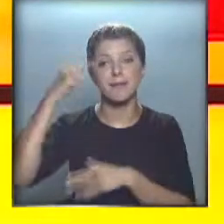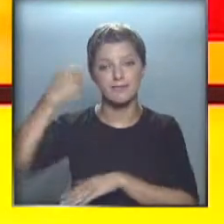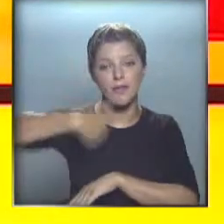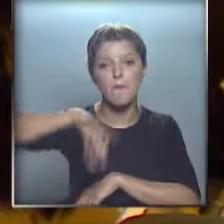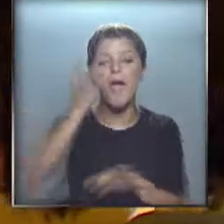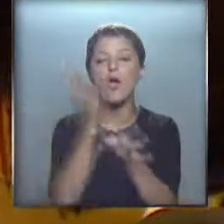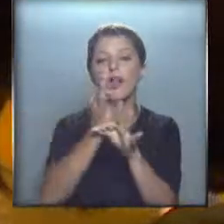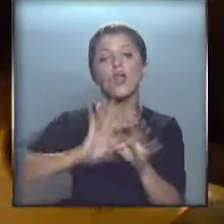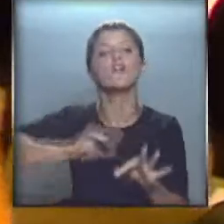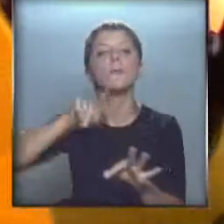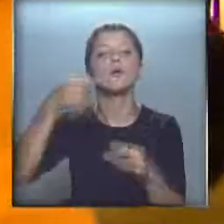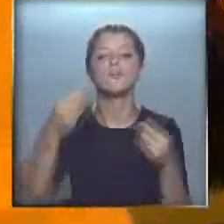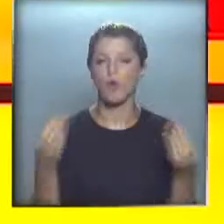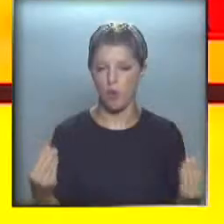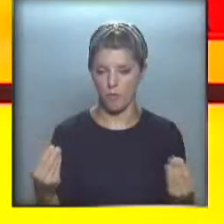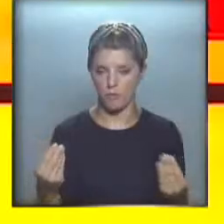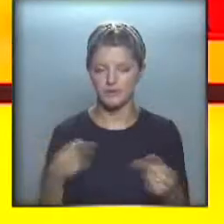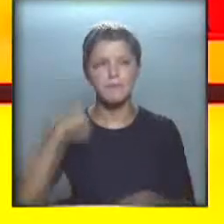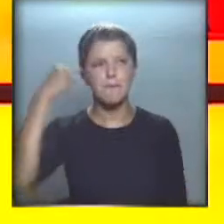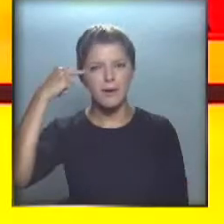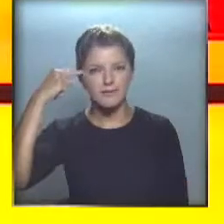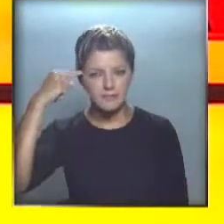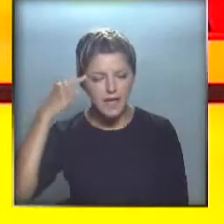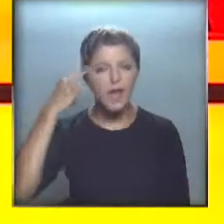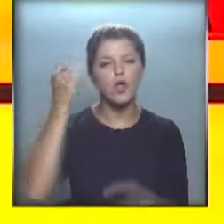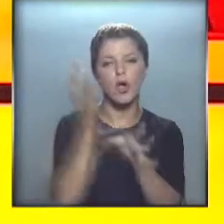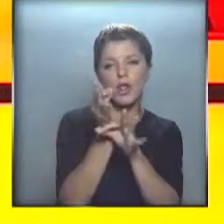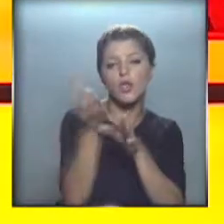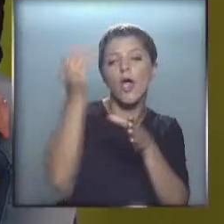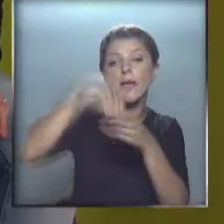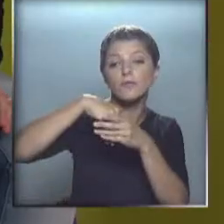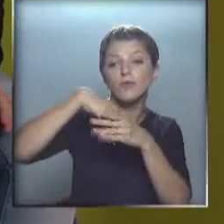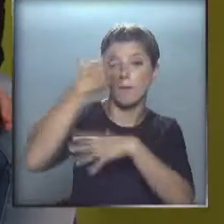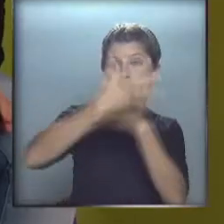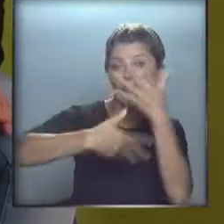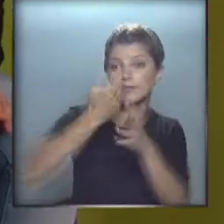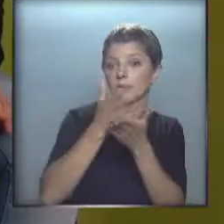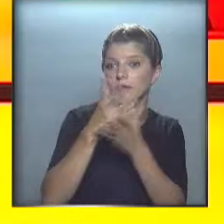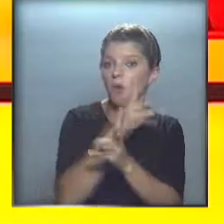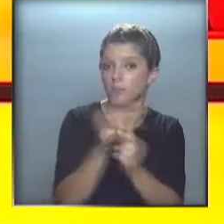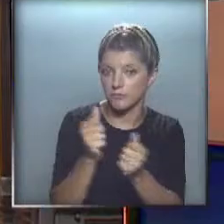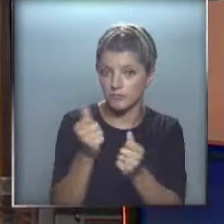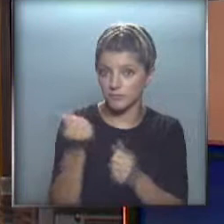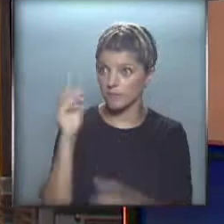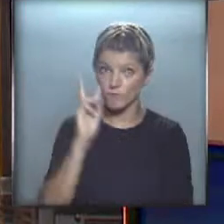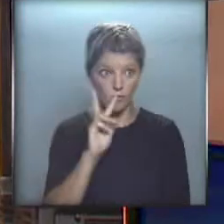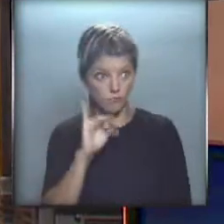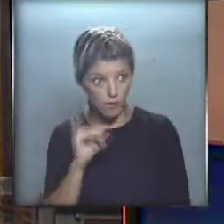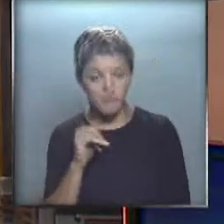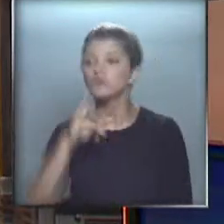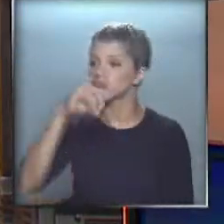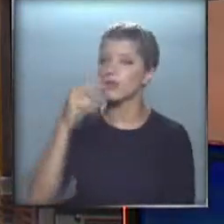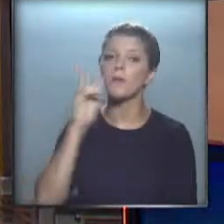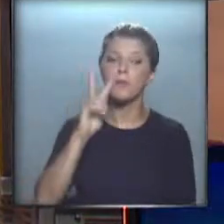el año que viene. ¿Cómo tenemos una escuela sin violencia y sin discriminación? ¿Hay informe? Vamos a ver el informe, entonces.